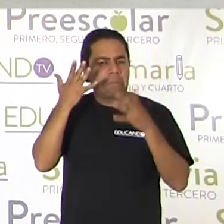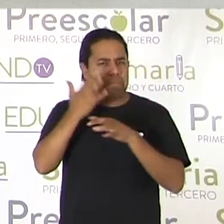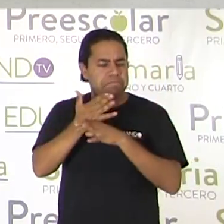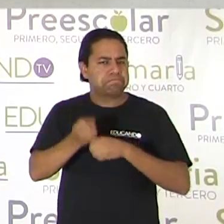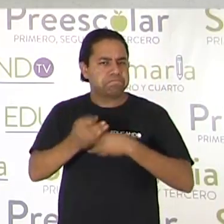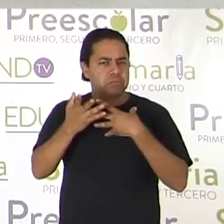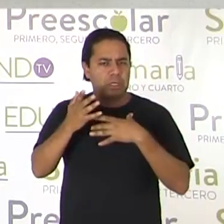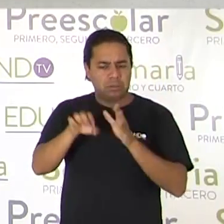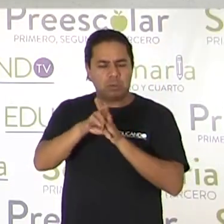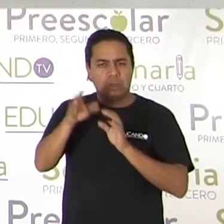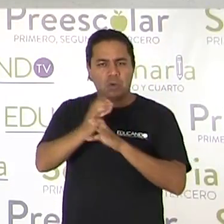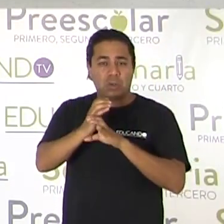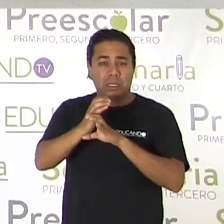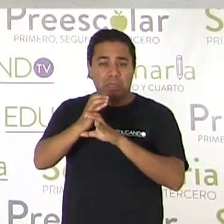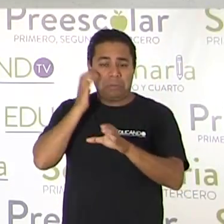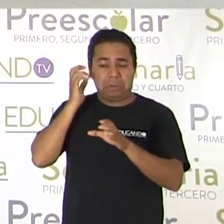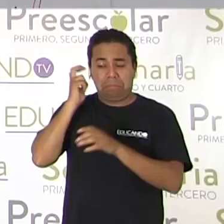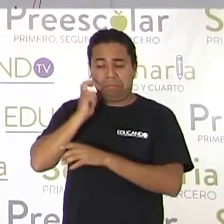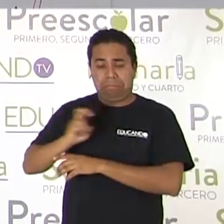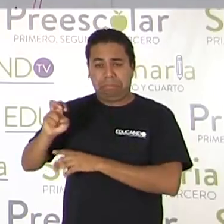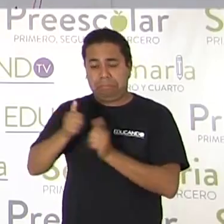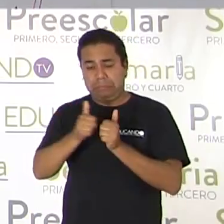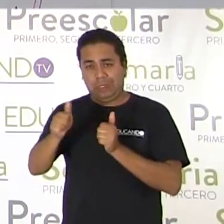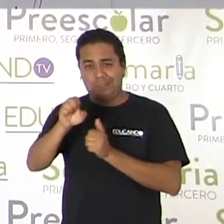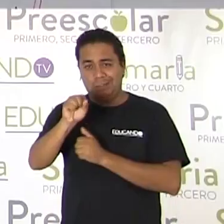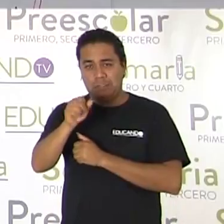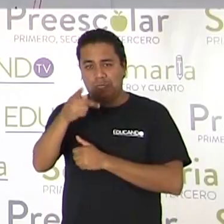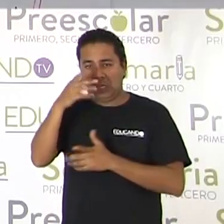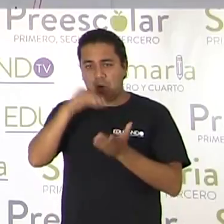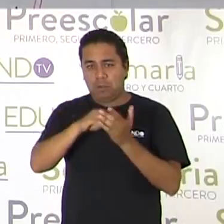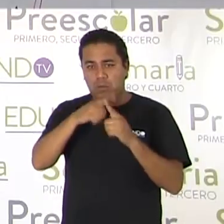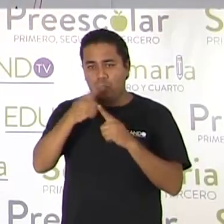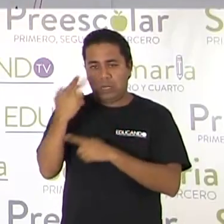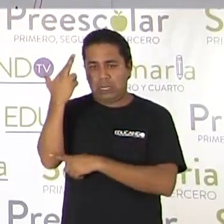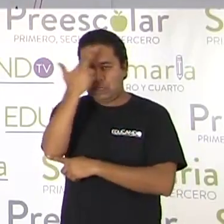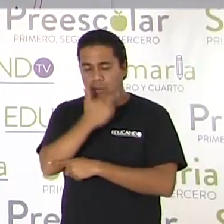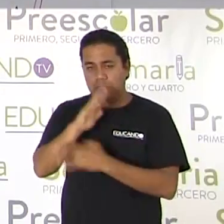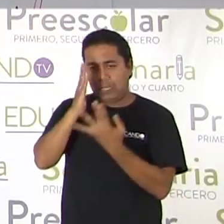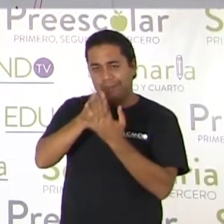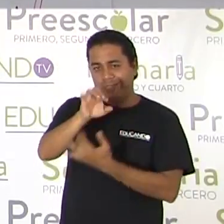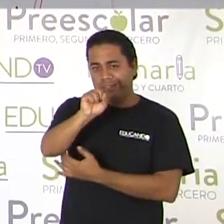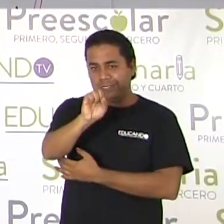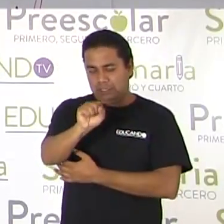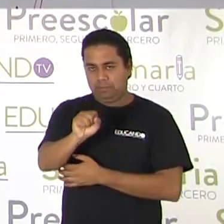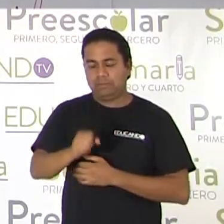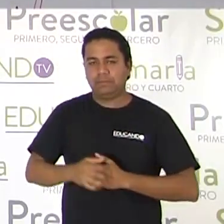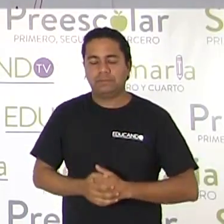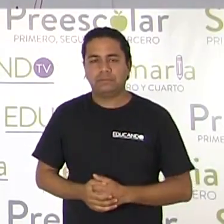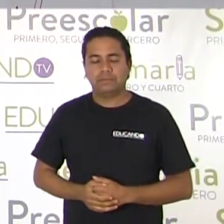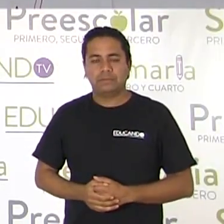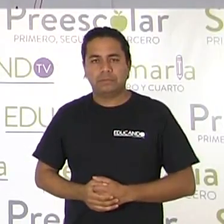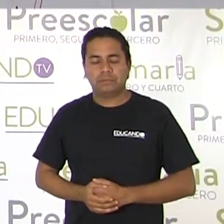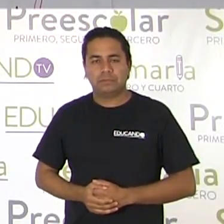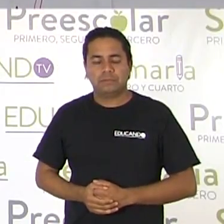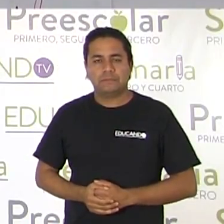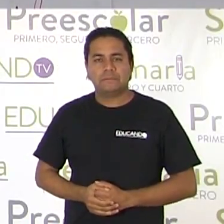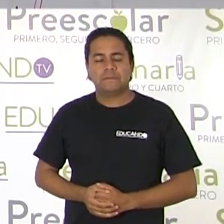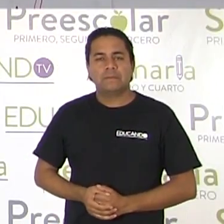el autobús viaja a 60 kilómetros por hora, entonces lo vamos a poner entre 60.